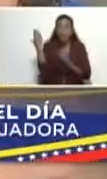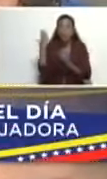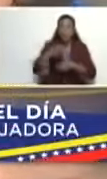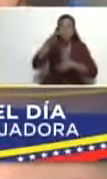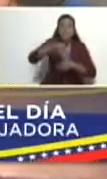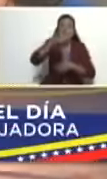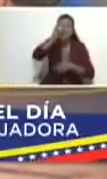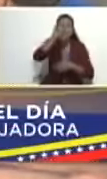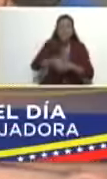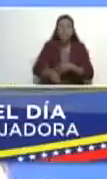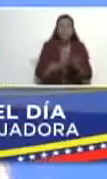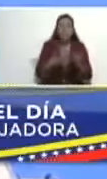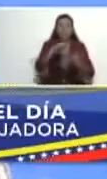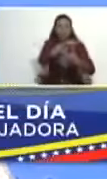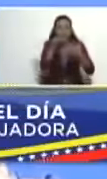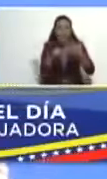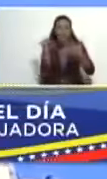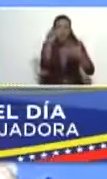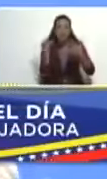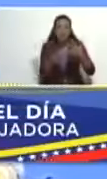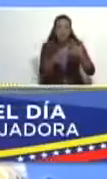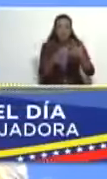siempre.